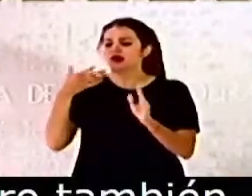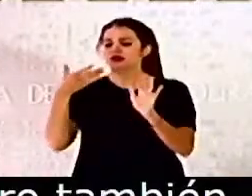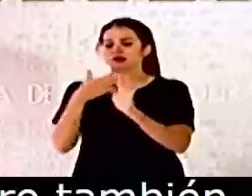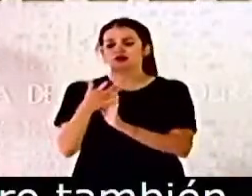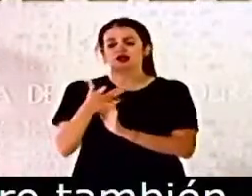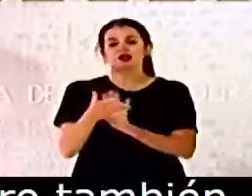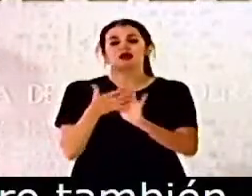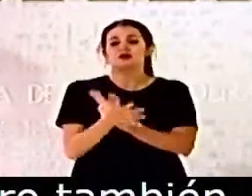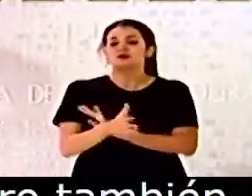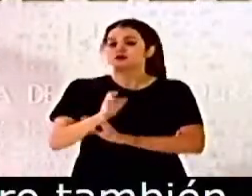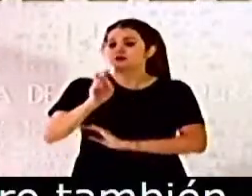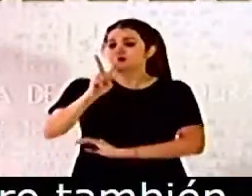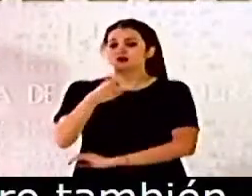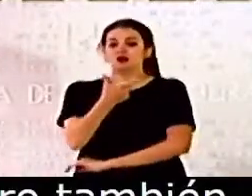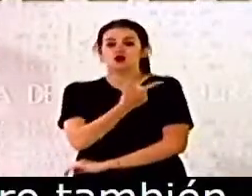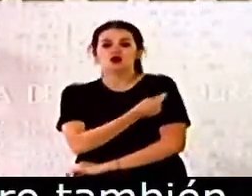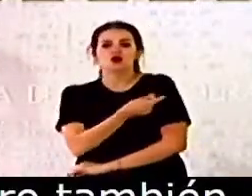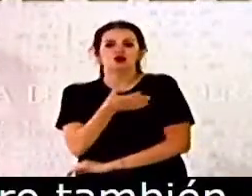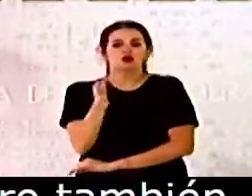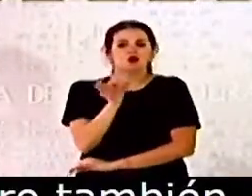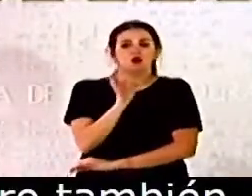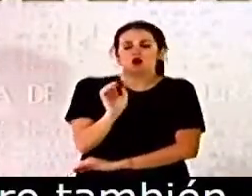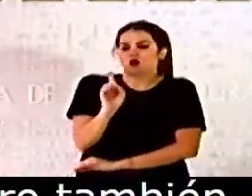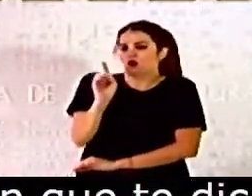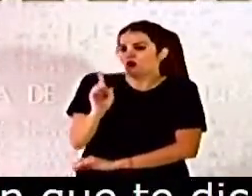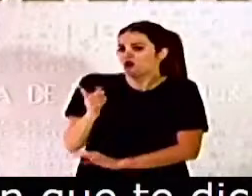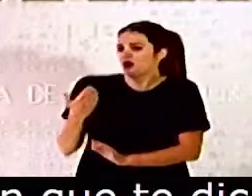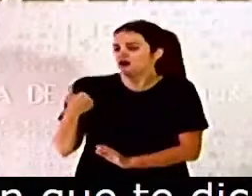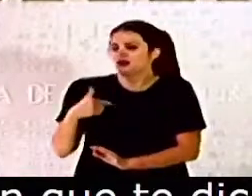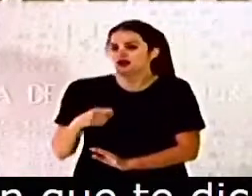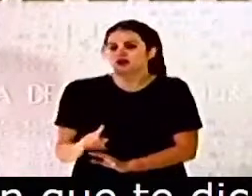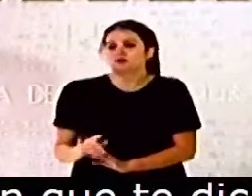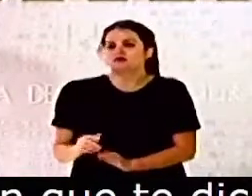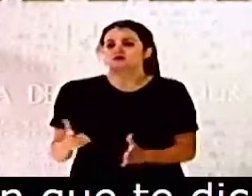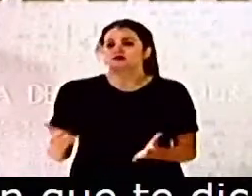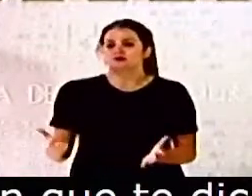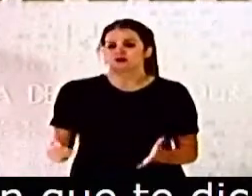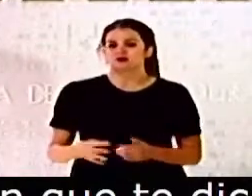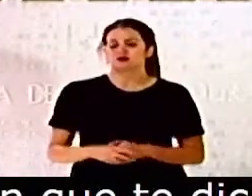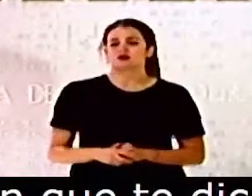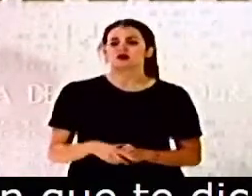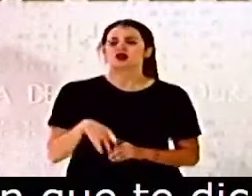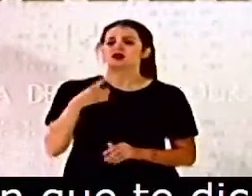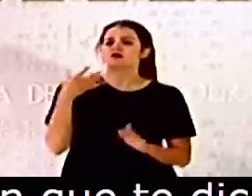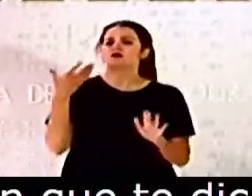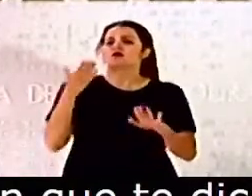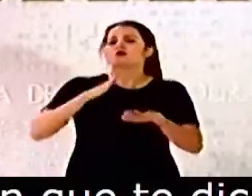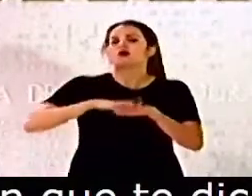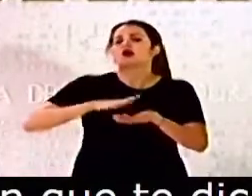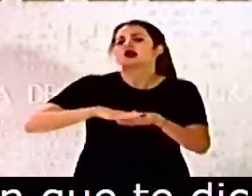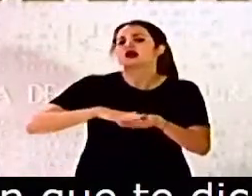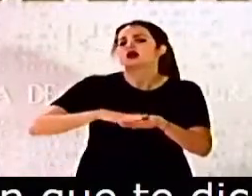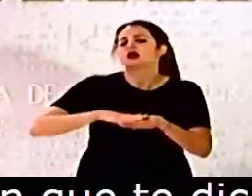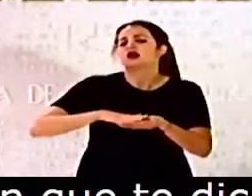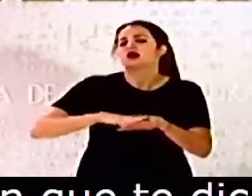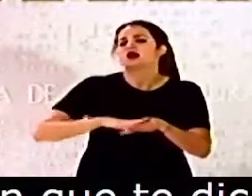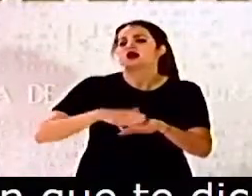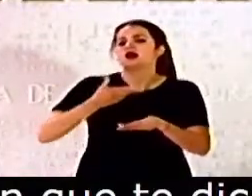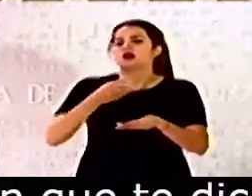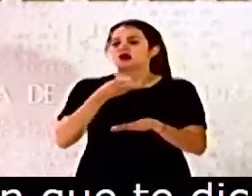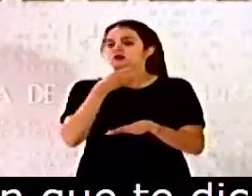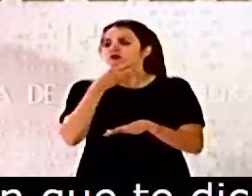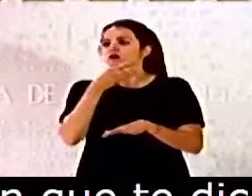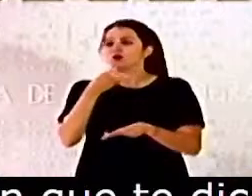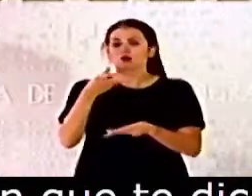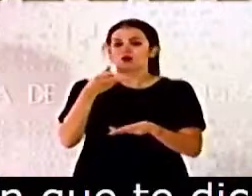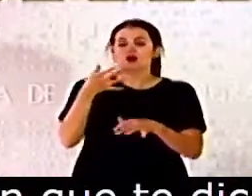Janssen que sea. Esas 2 cosas sirven. ¿Por qué? Porque entendemos que los coches patrulla